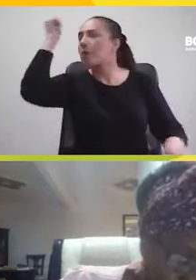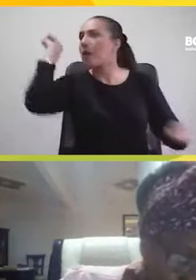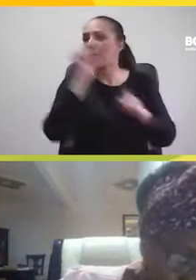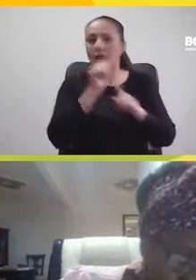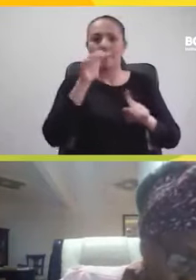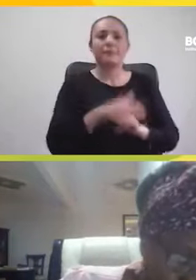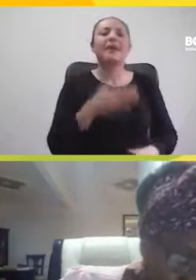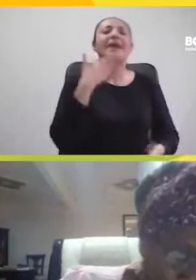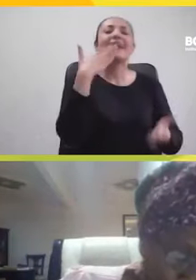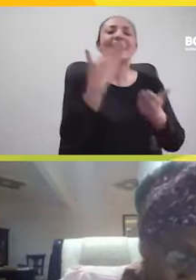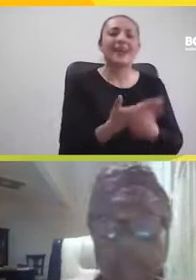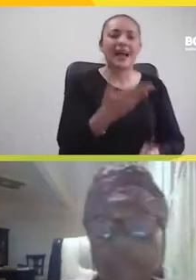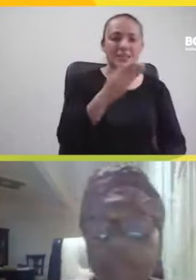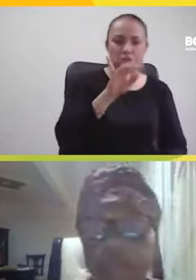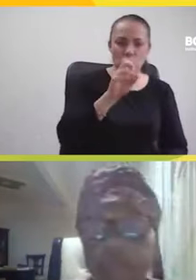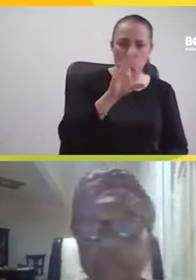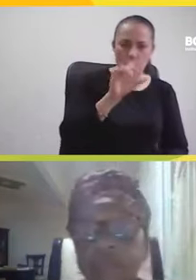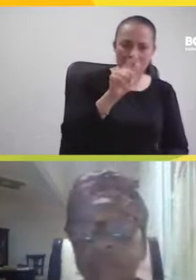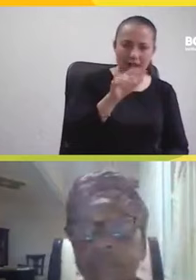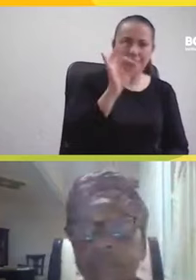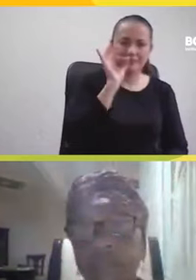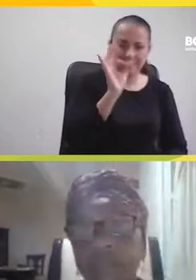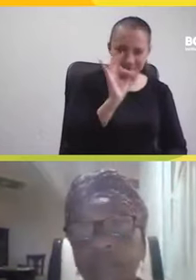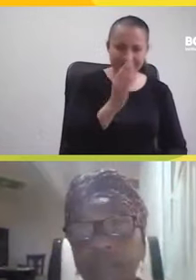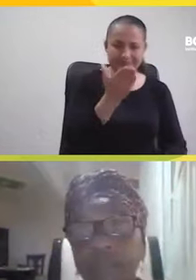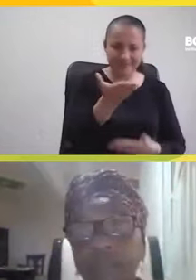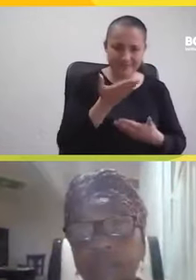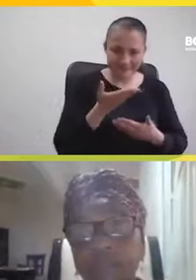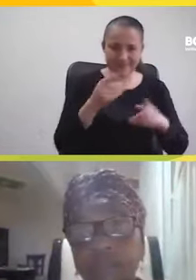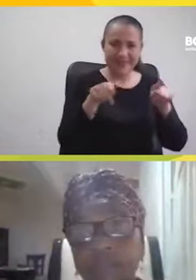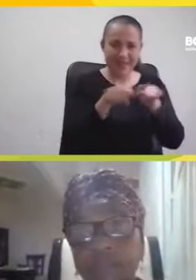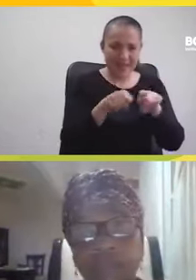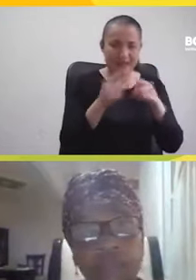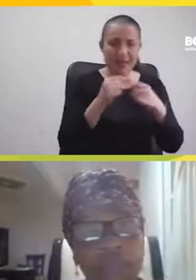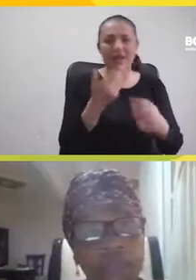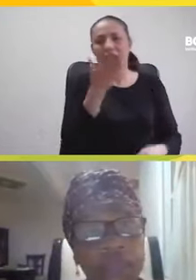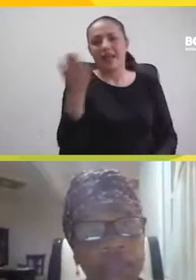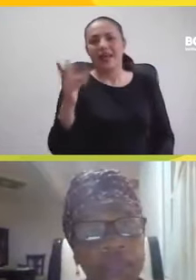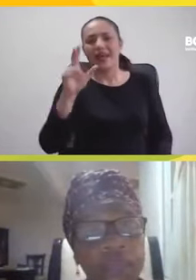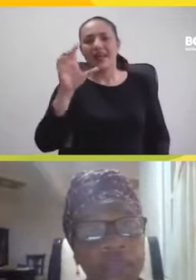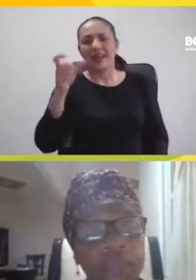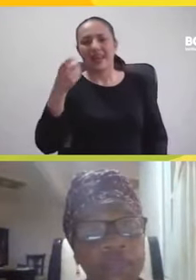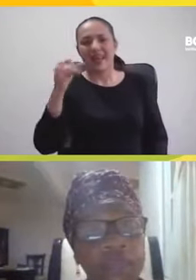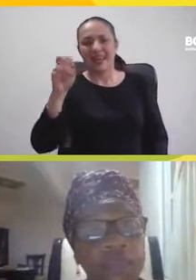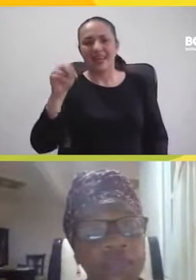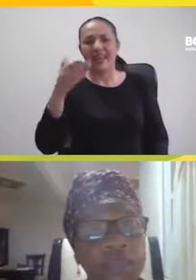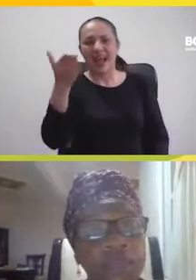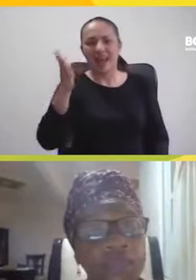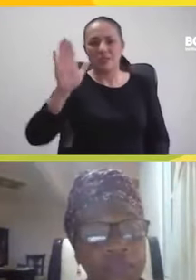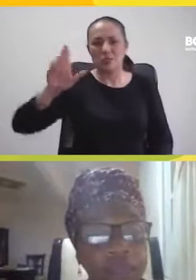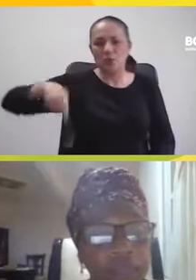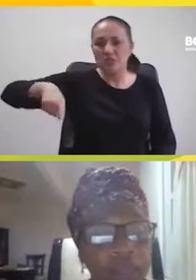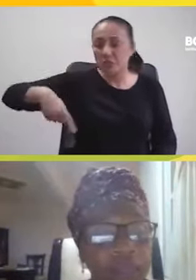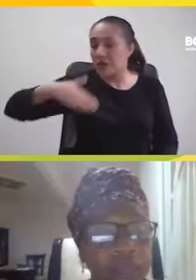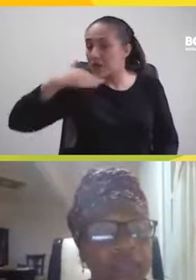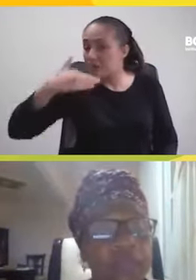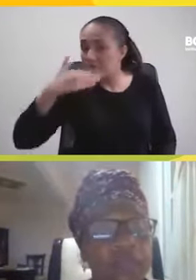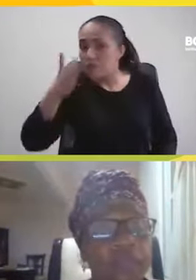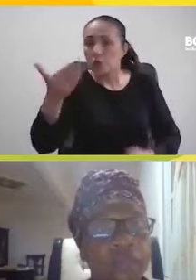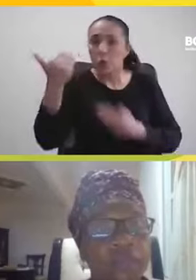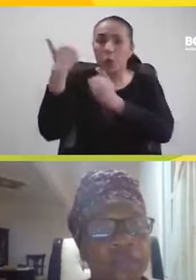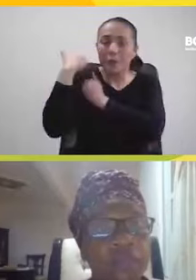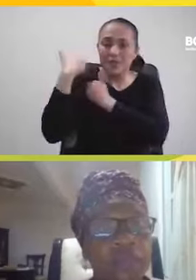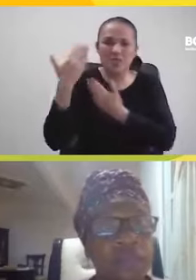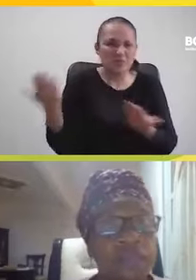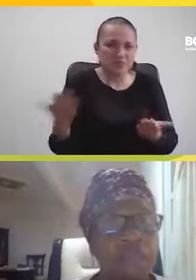Gracias, Uriel, primer hermano, muy bien, gracias. Regi, desde la escuela, no sé, desde tu visión, ¿qué